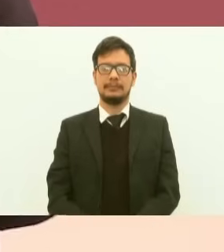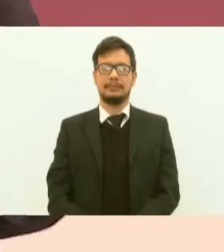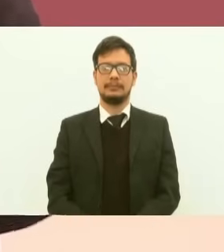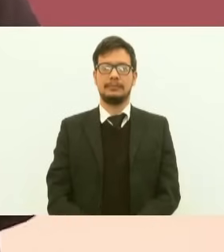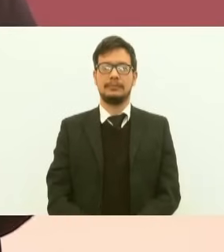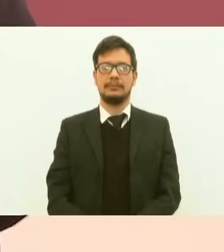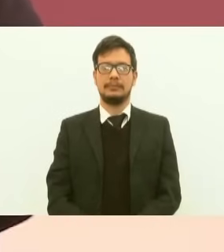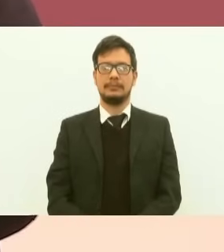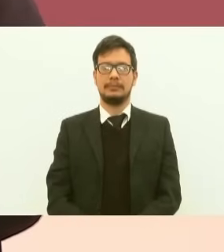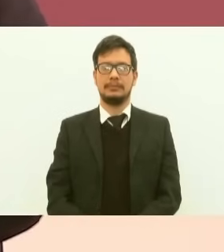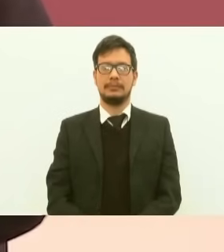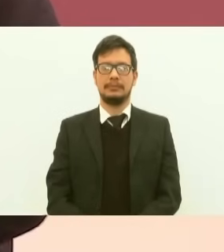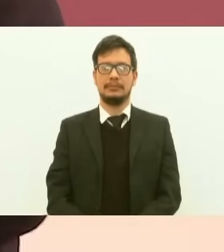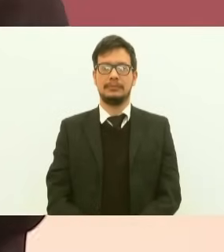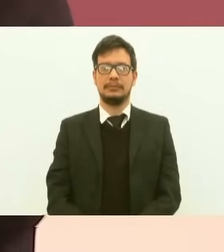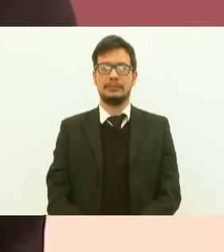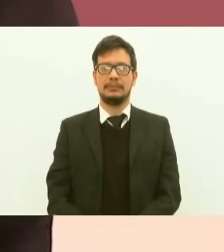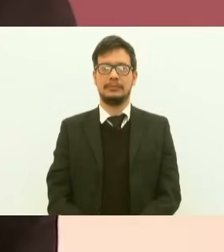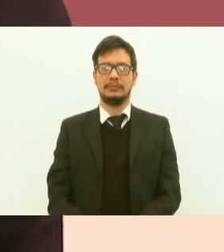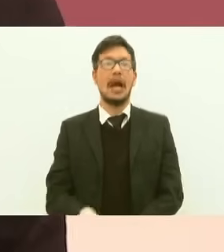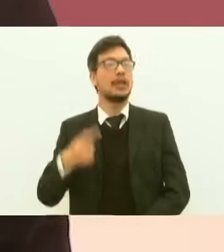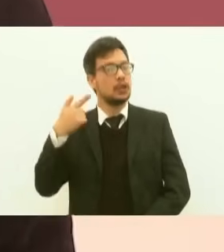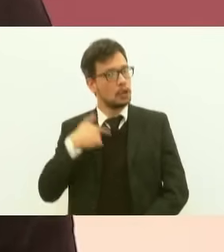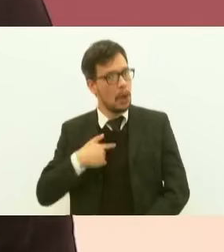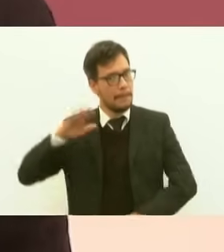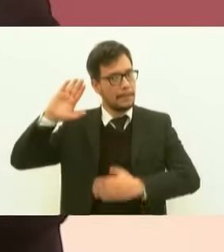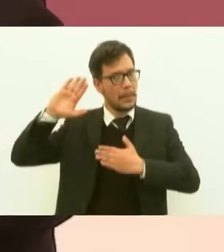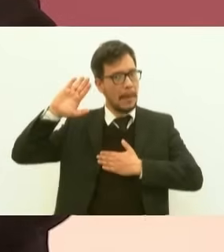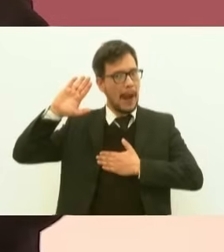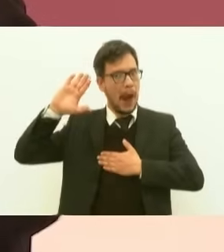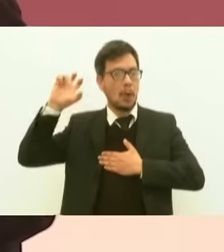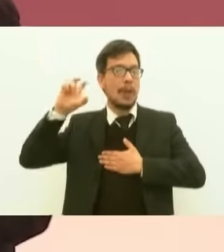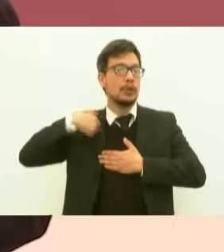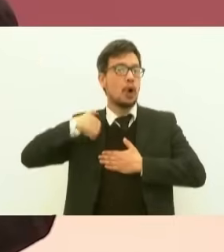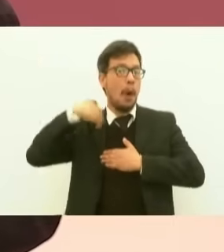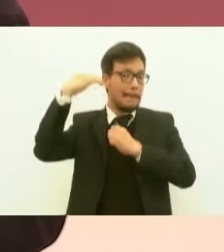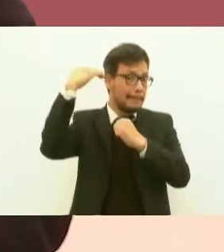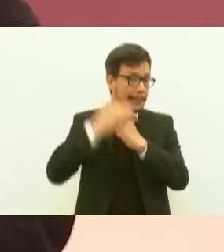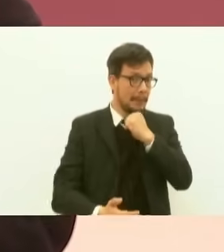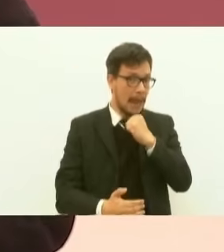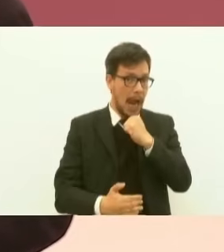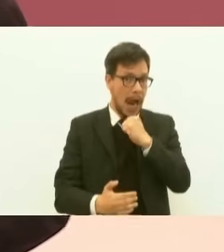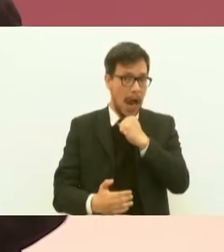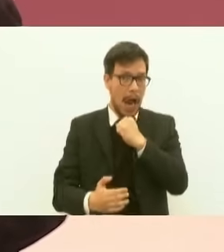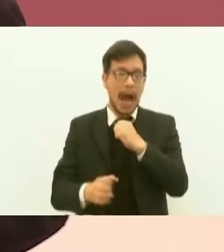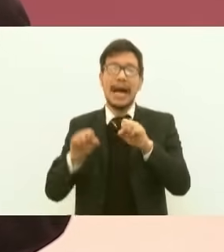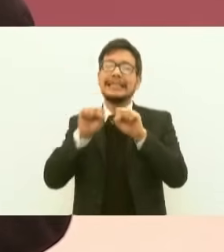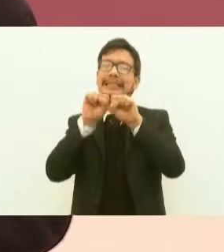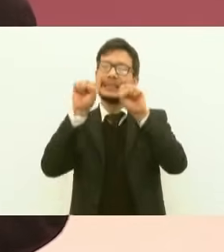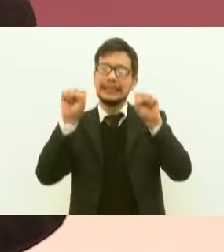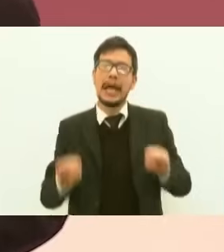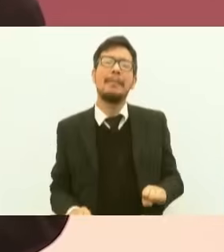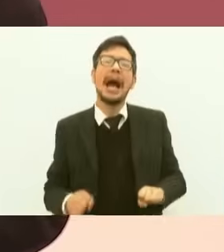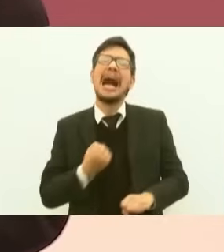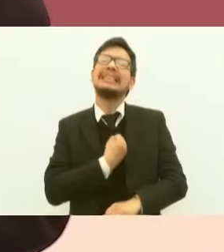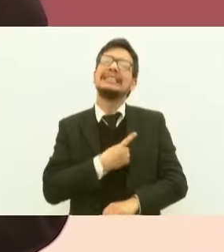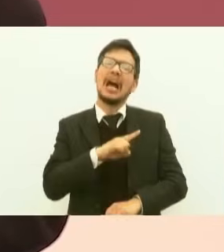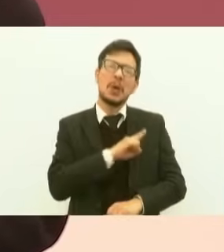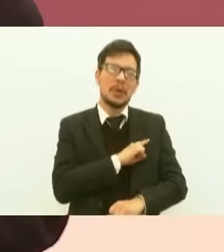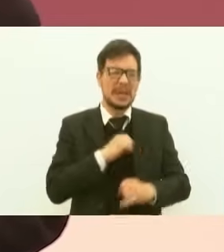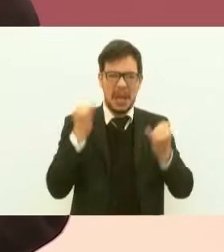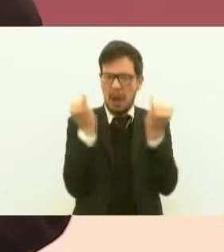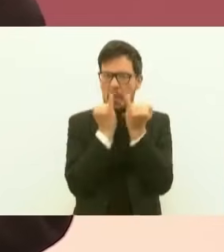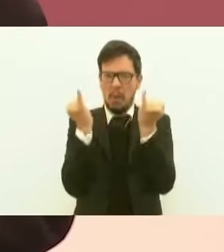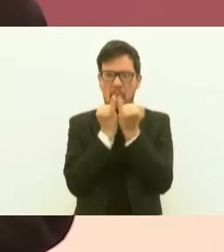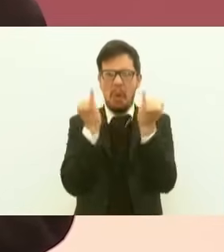cuando terminara íbamos a tener un sistema de salud como el de Dinamarca y